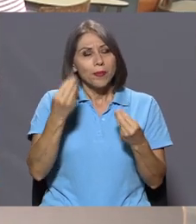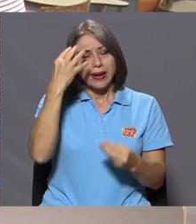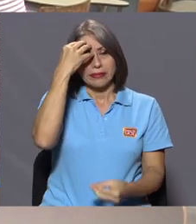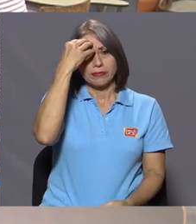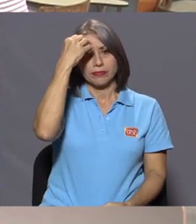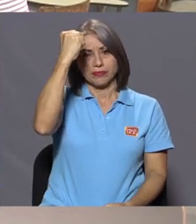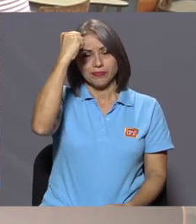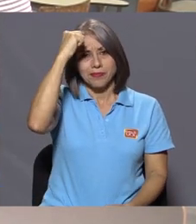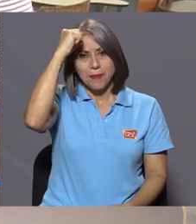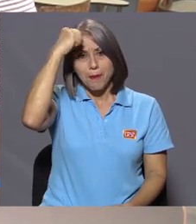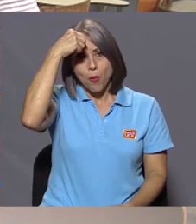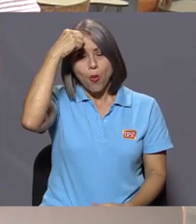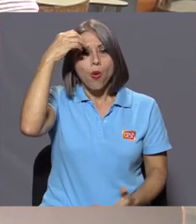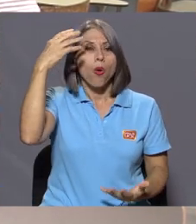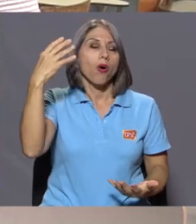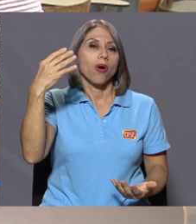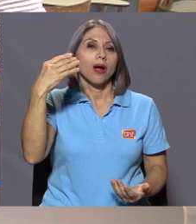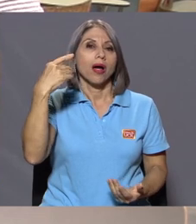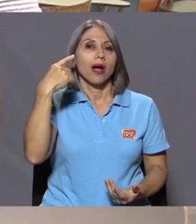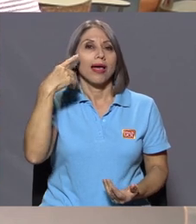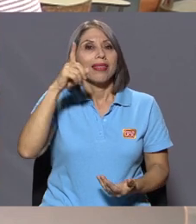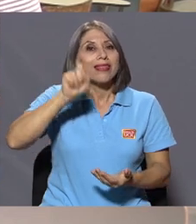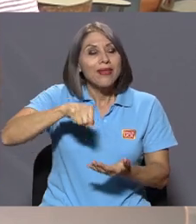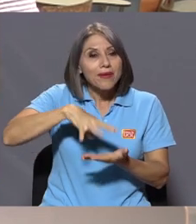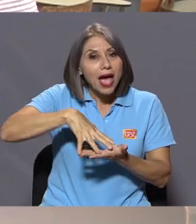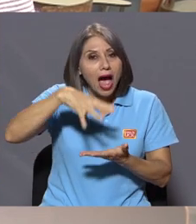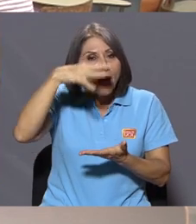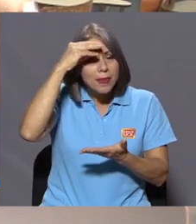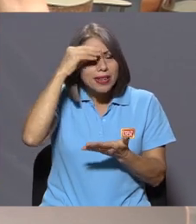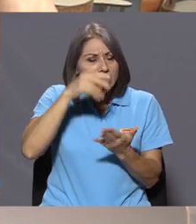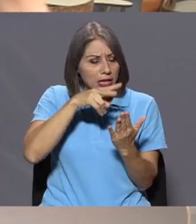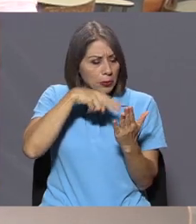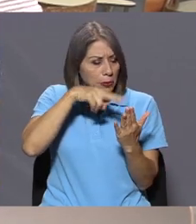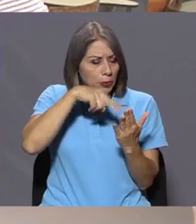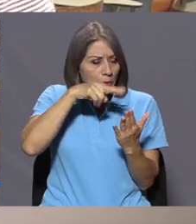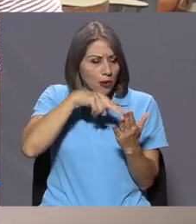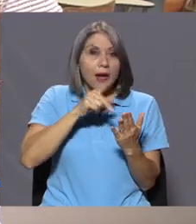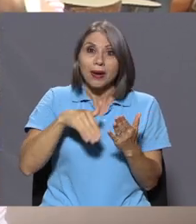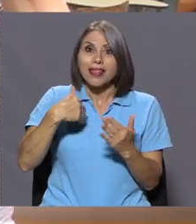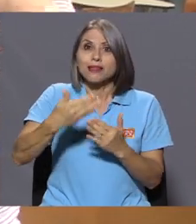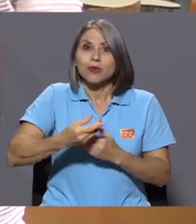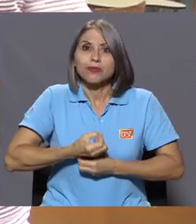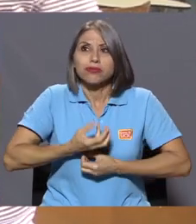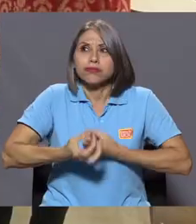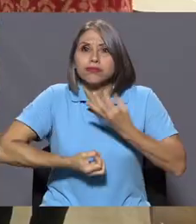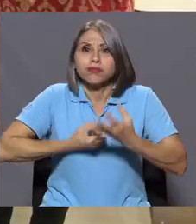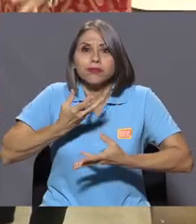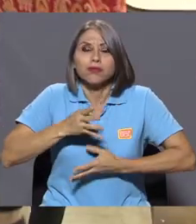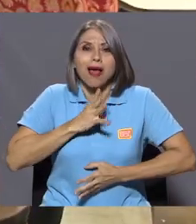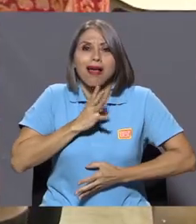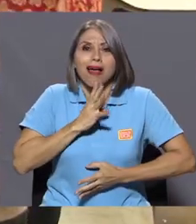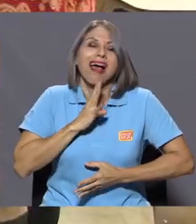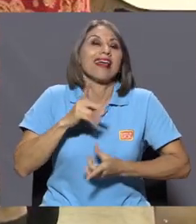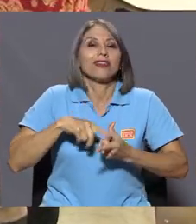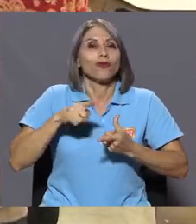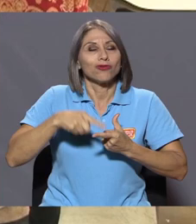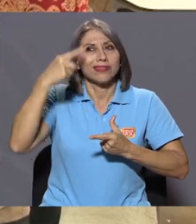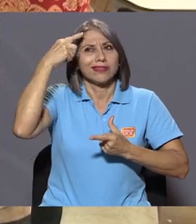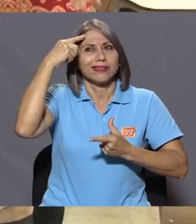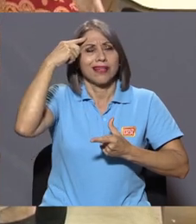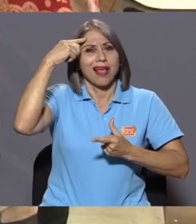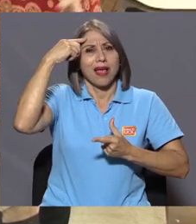memoria, porque como hay que aprenderse el guión y todo, entonces eso le tiene a uno la memoria